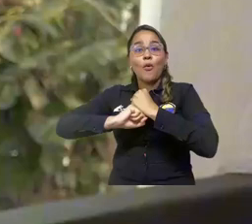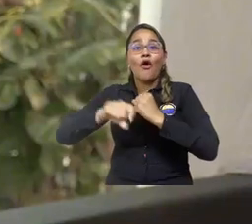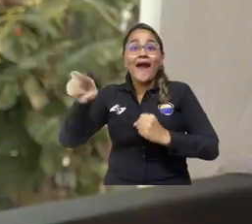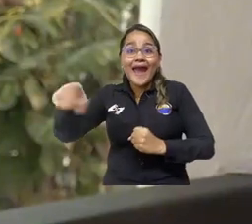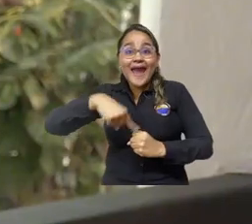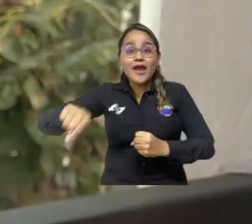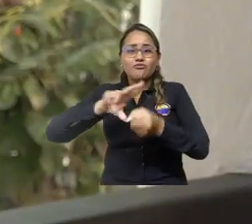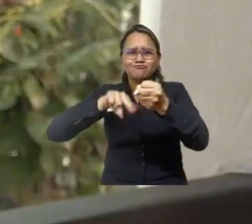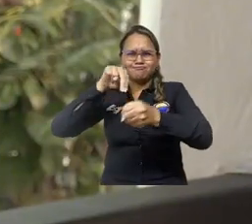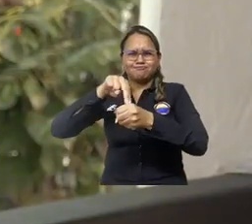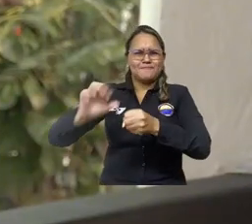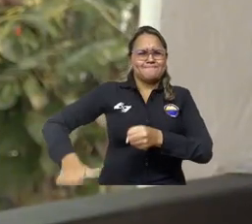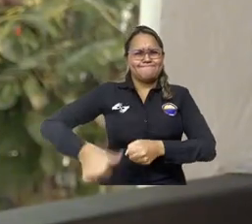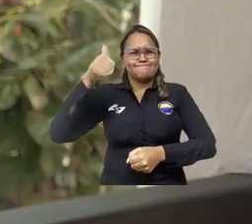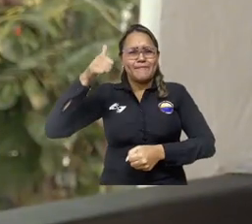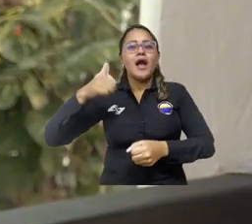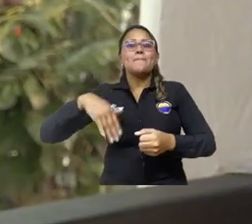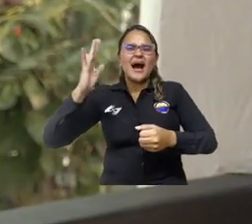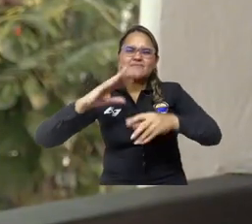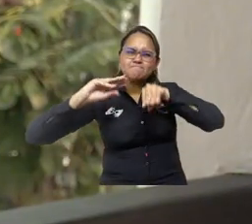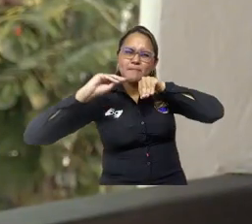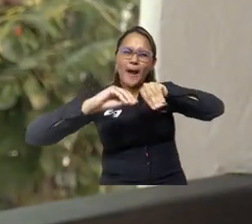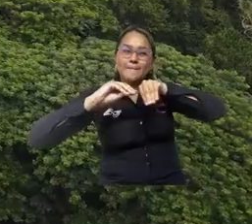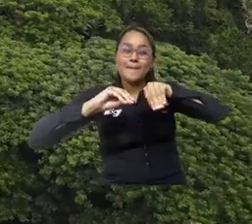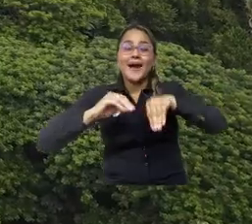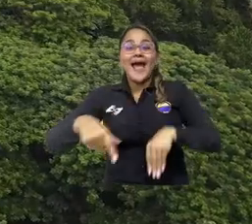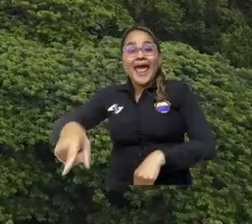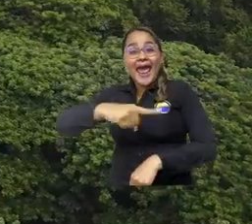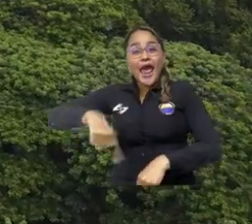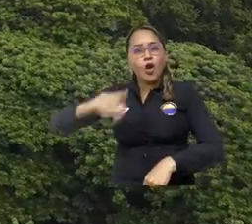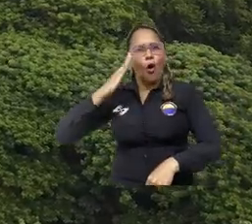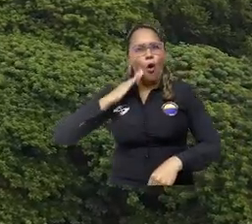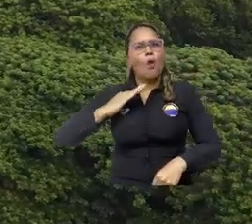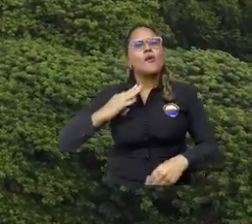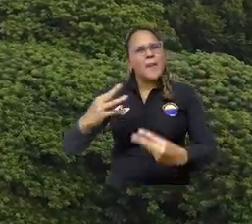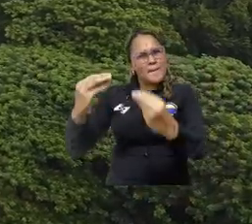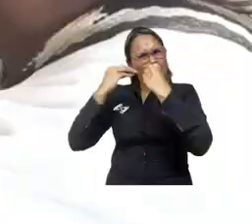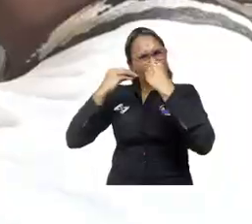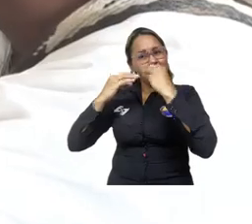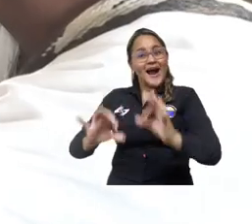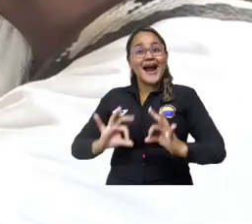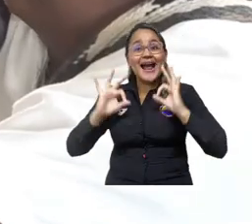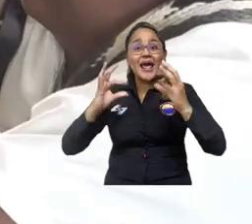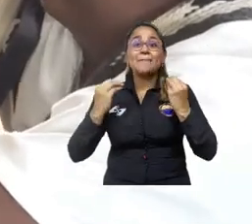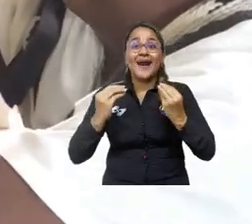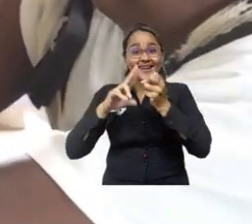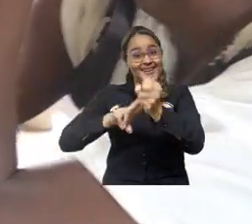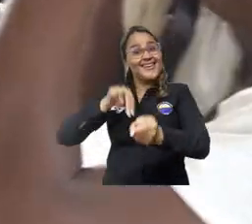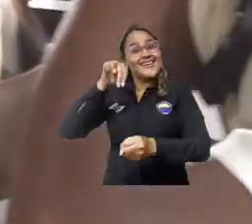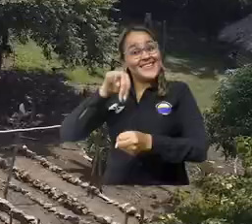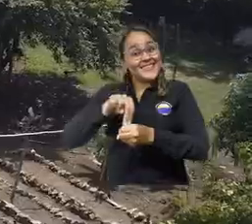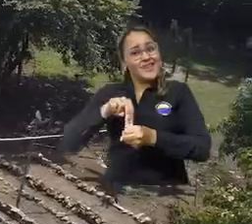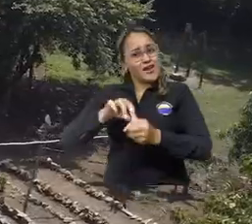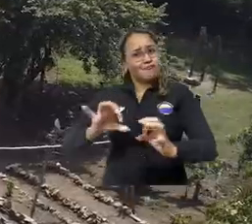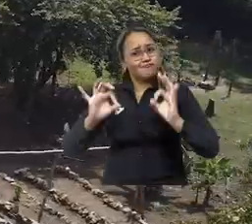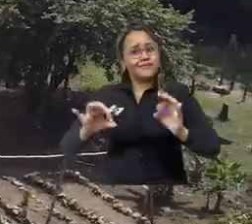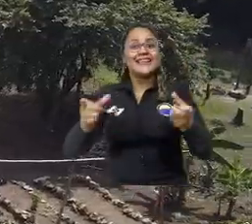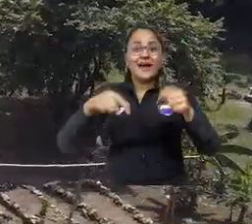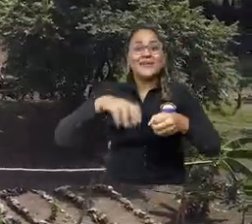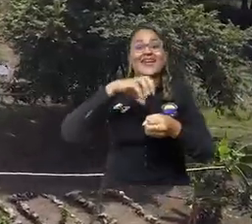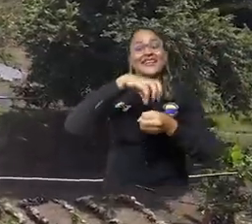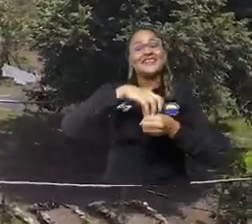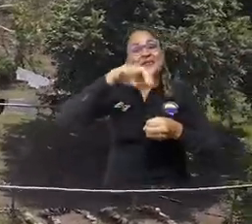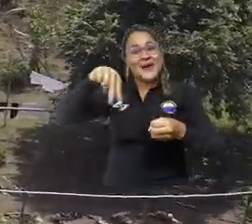mayores, que nuestros jóvenes pues se formen con un alto índice de calidad para ser así indígenas de su territorio